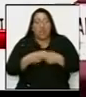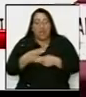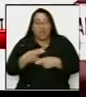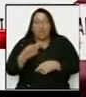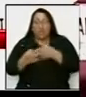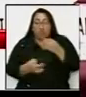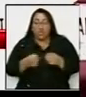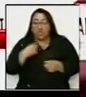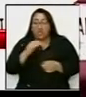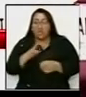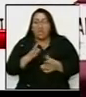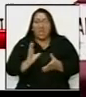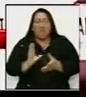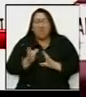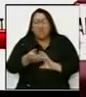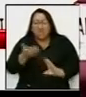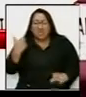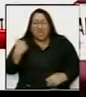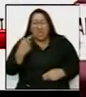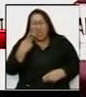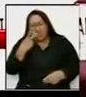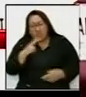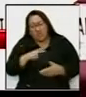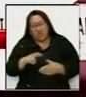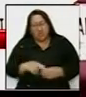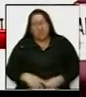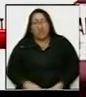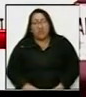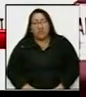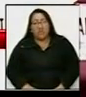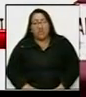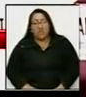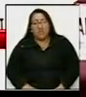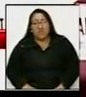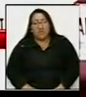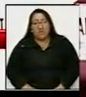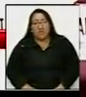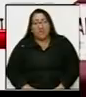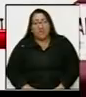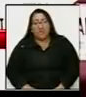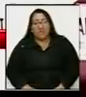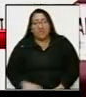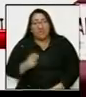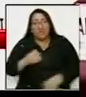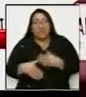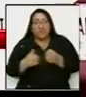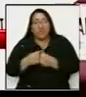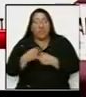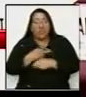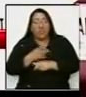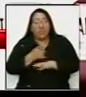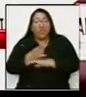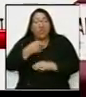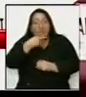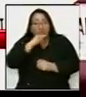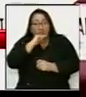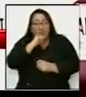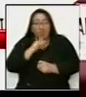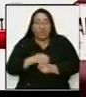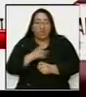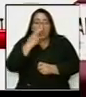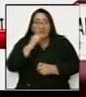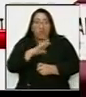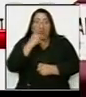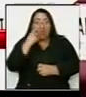también, en primer lugar, el criterio que establecía que personas procesadas por violencia contra las mujeres,